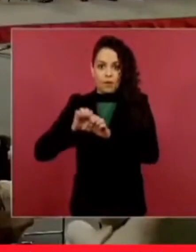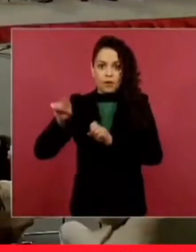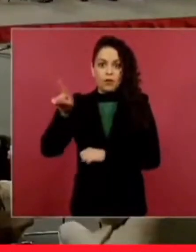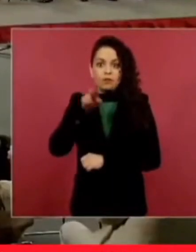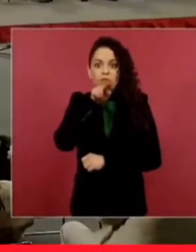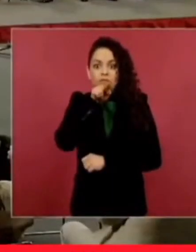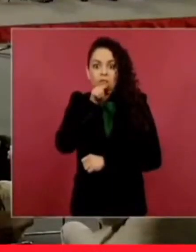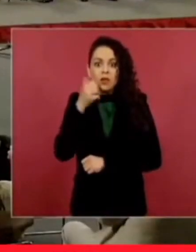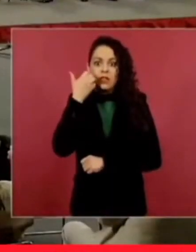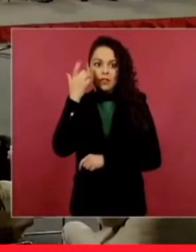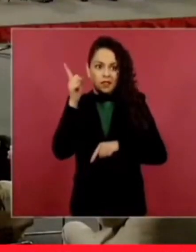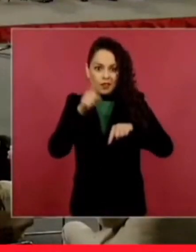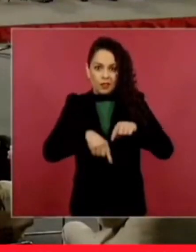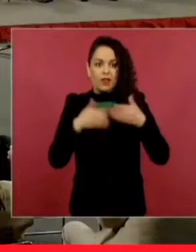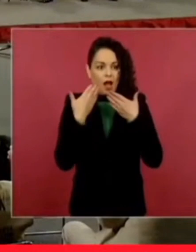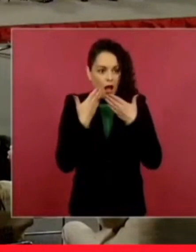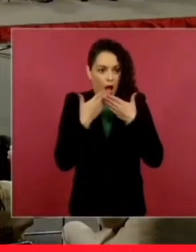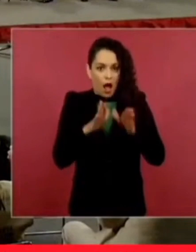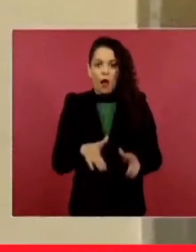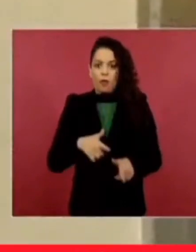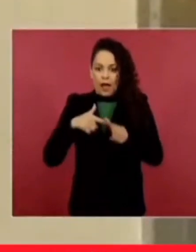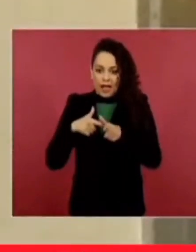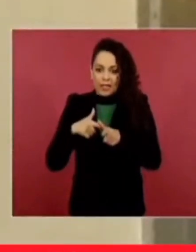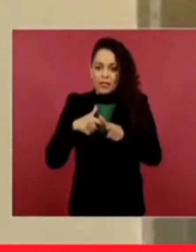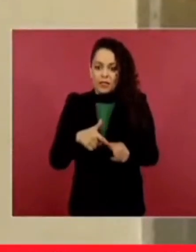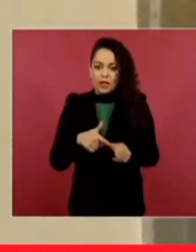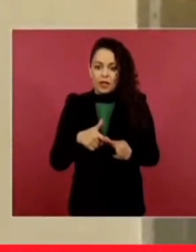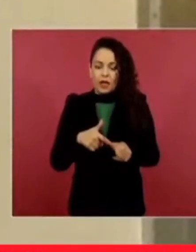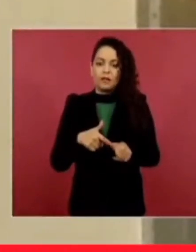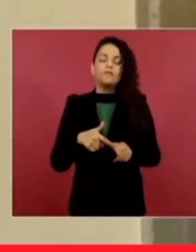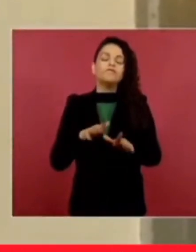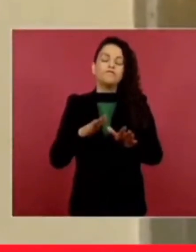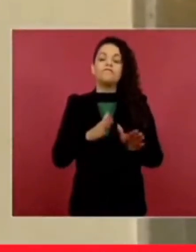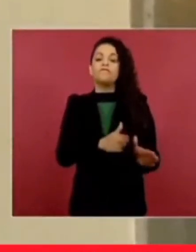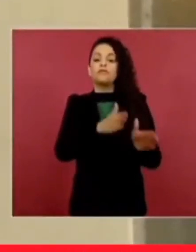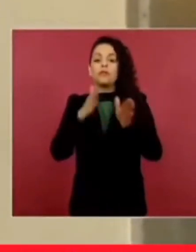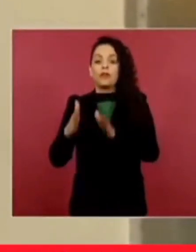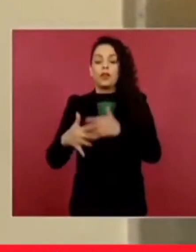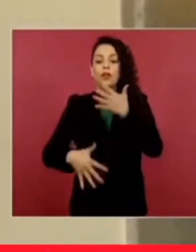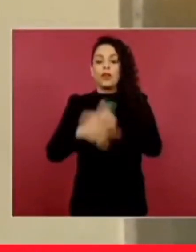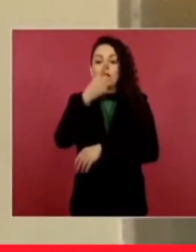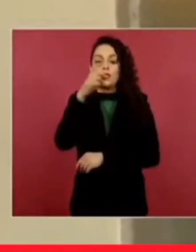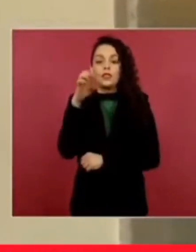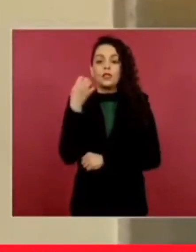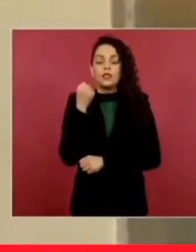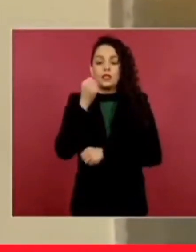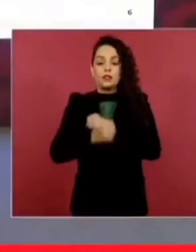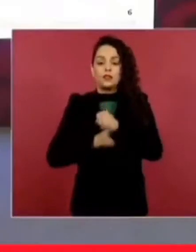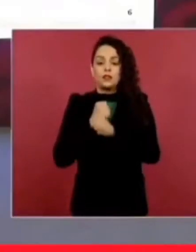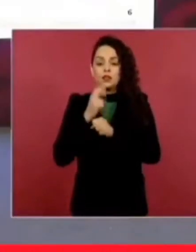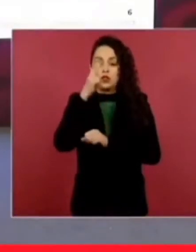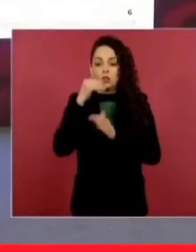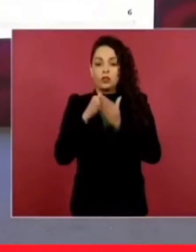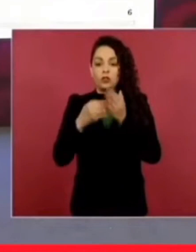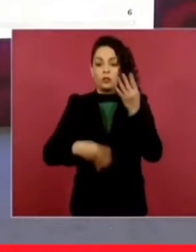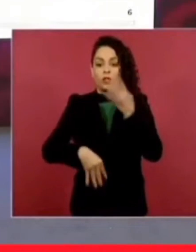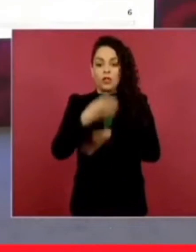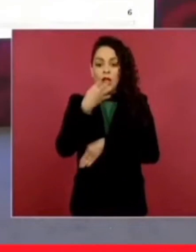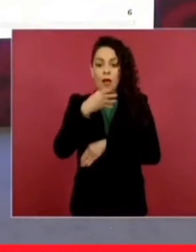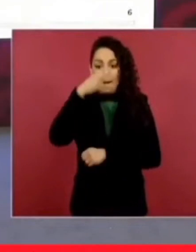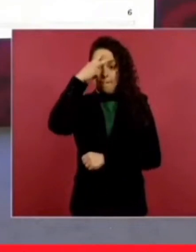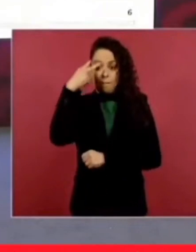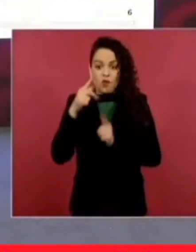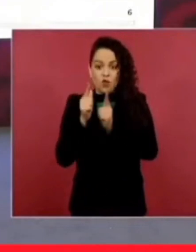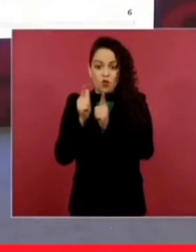clausura. Y el 15 de septiembre del 2014, Grupo México y la Profepa